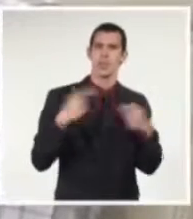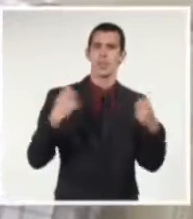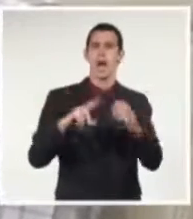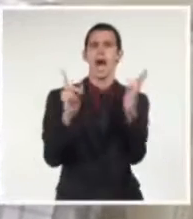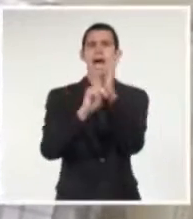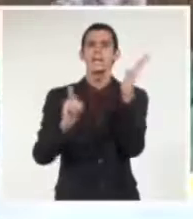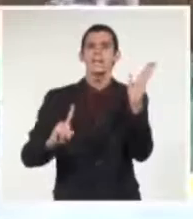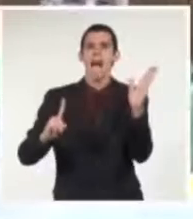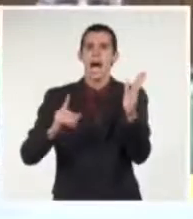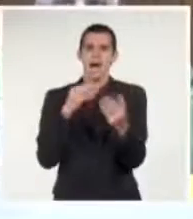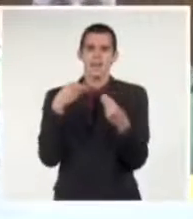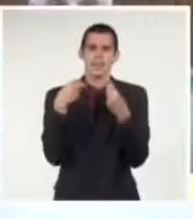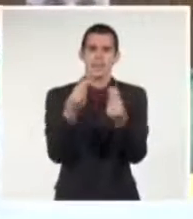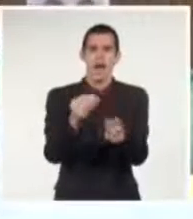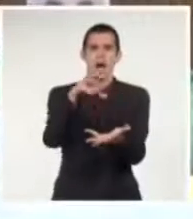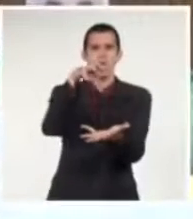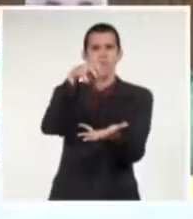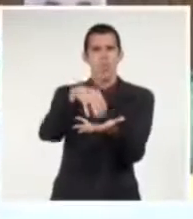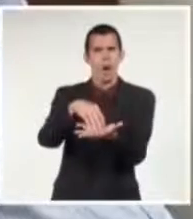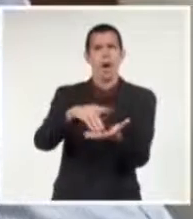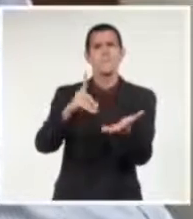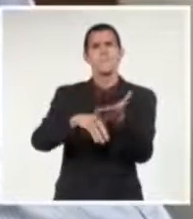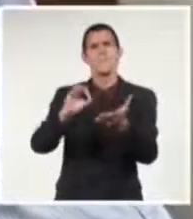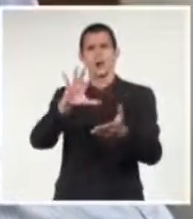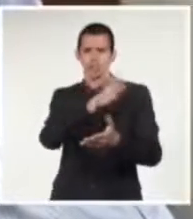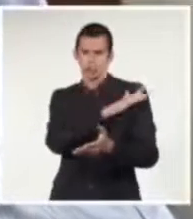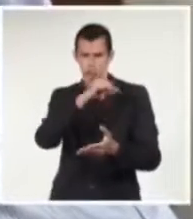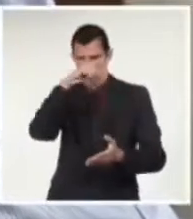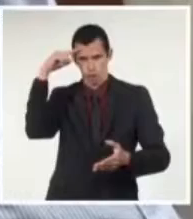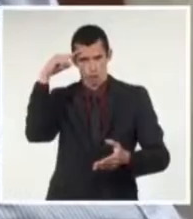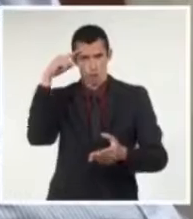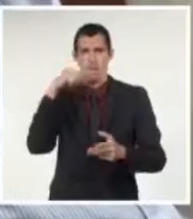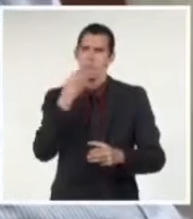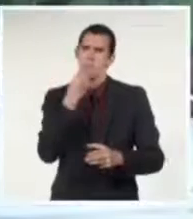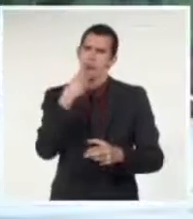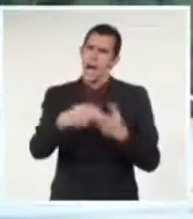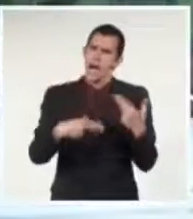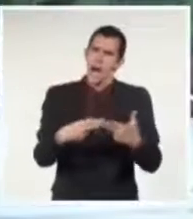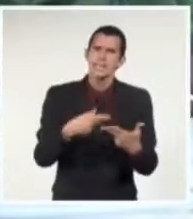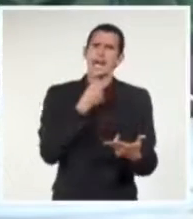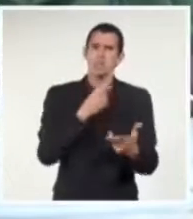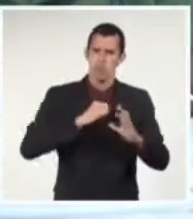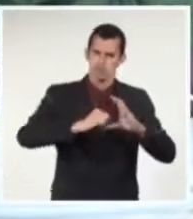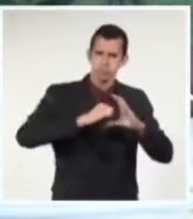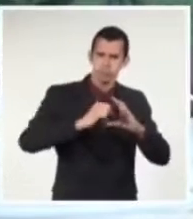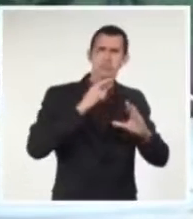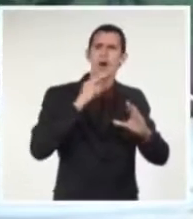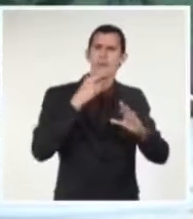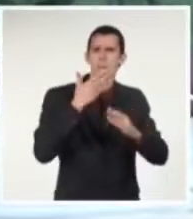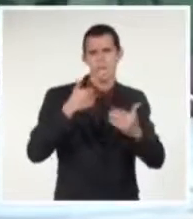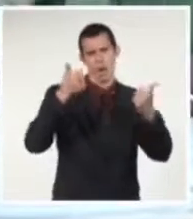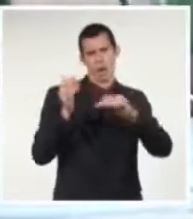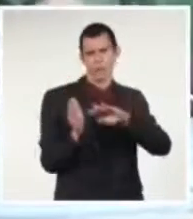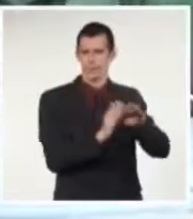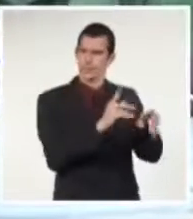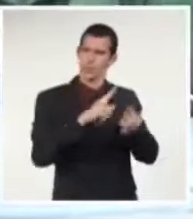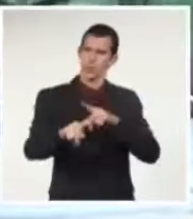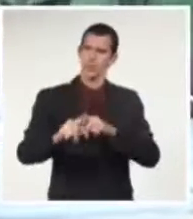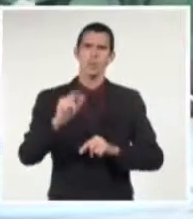fue informado de los avances en la recuperación de la electricidad. Relacionado con la energía, ya está restablecido el